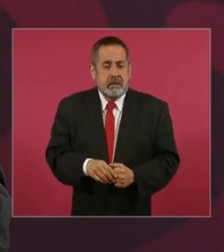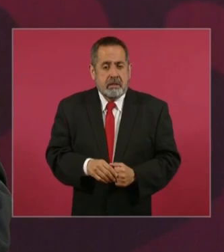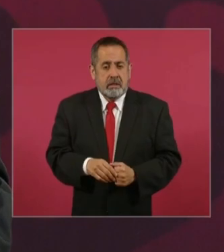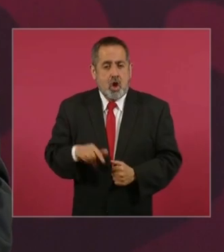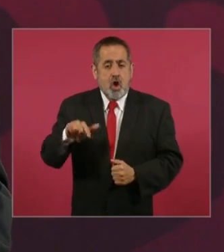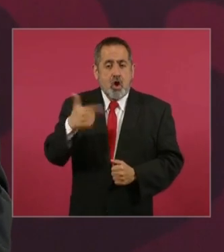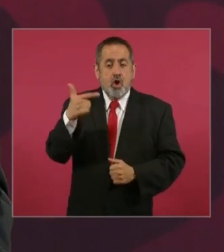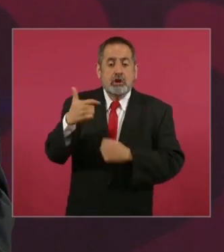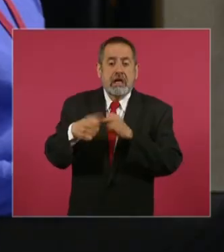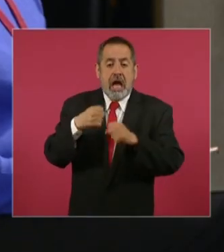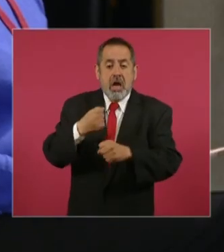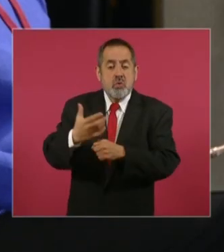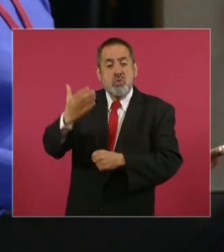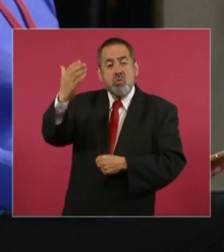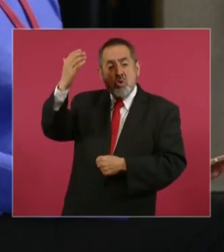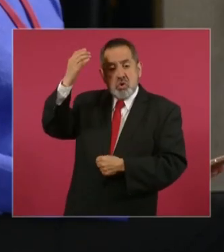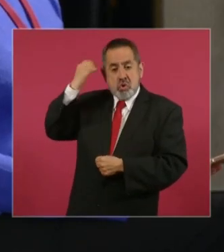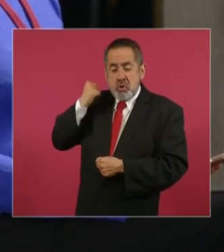12 años.